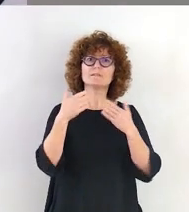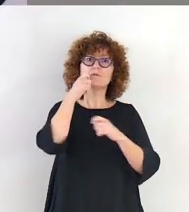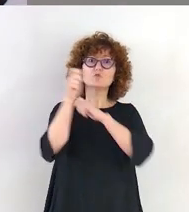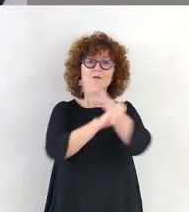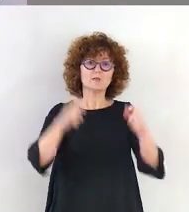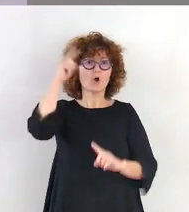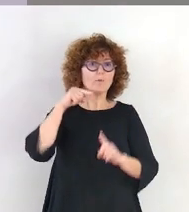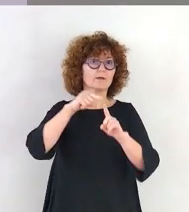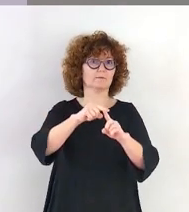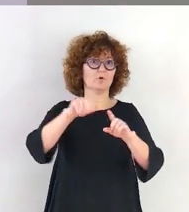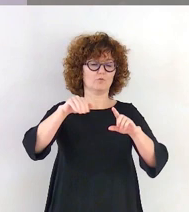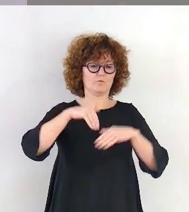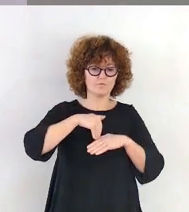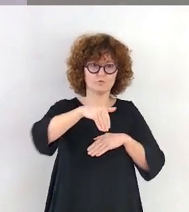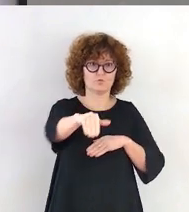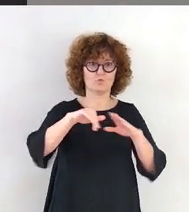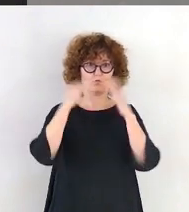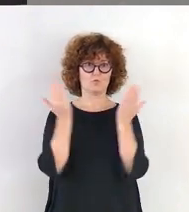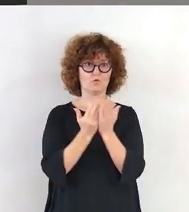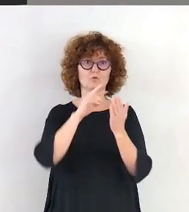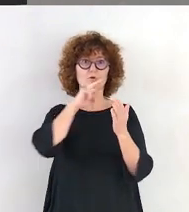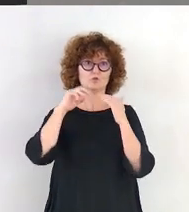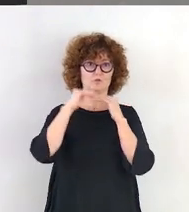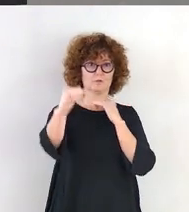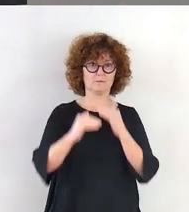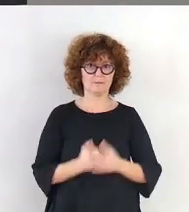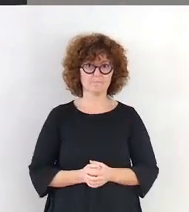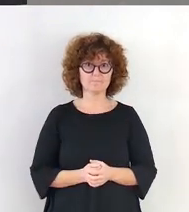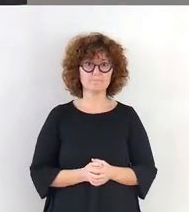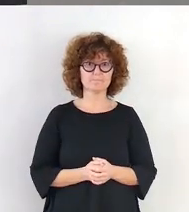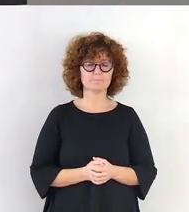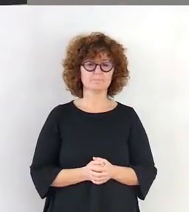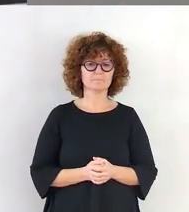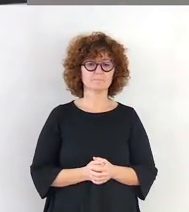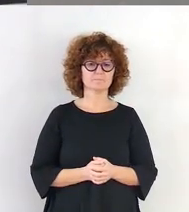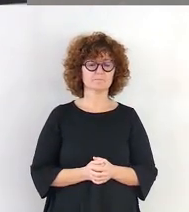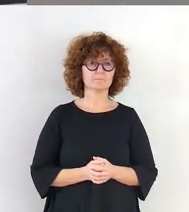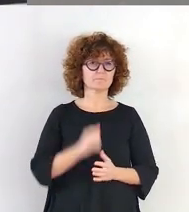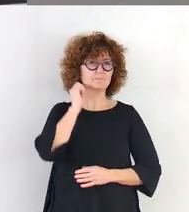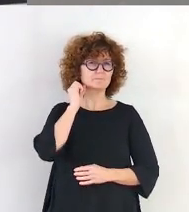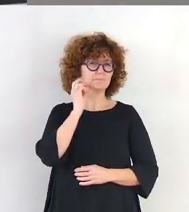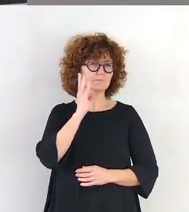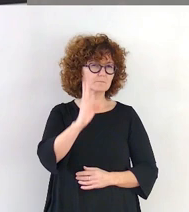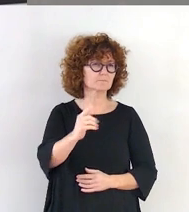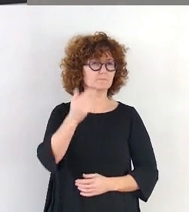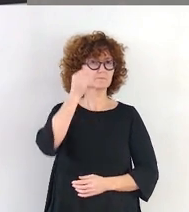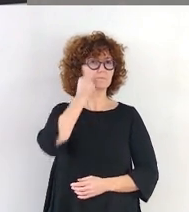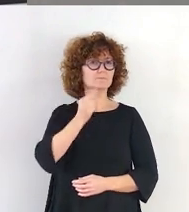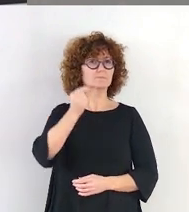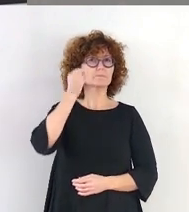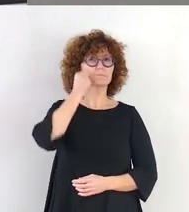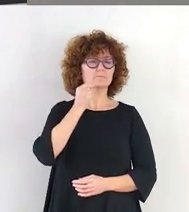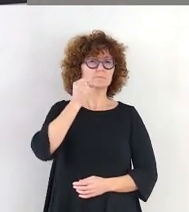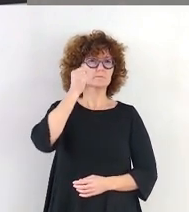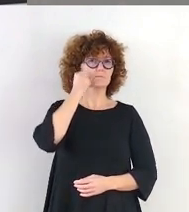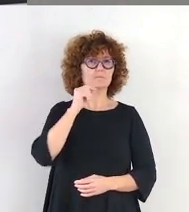sostenible hacia un futuro y presente sostenible en los últimos años llevamos escuchando seguramente cuánto llevamos escuchando